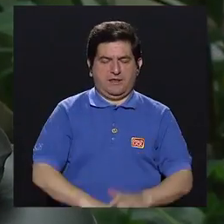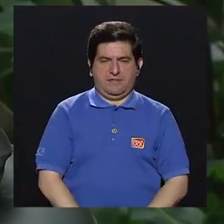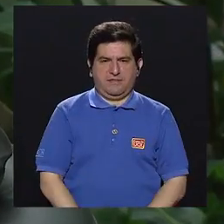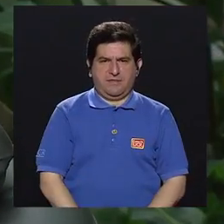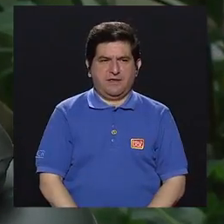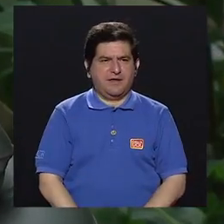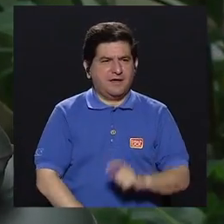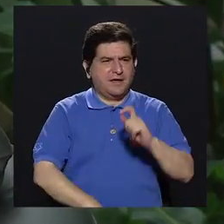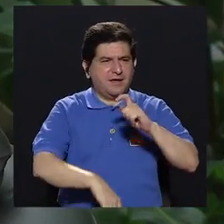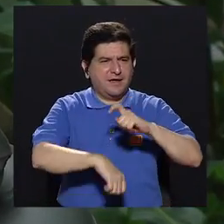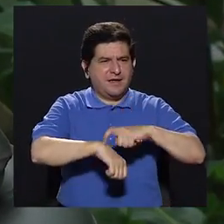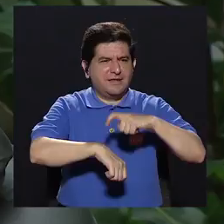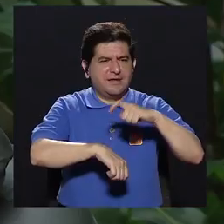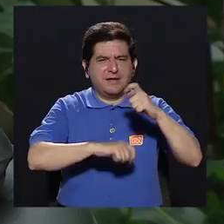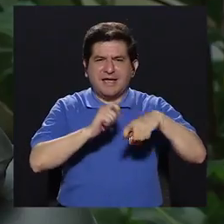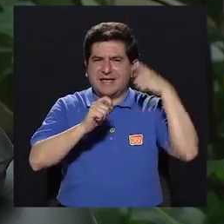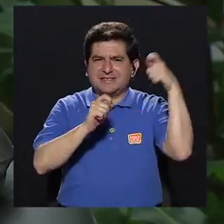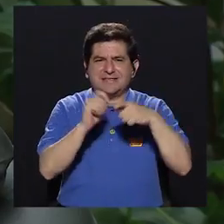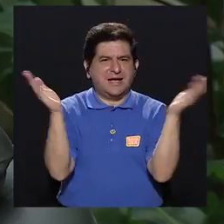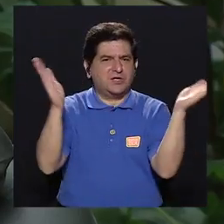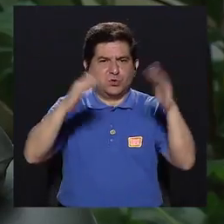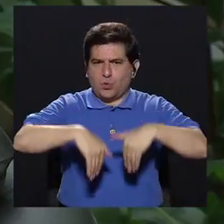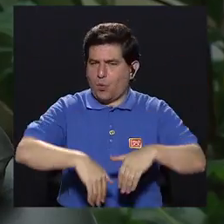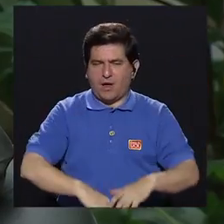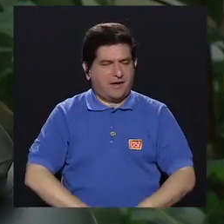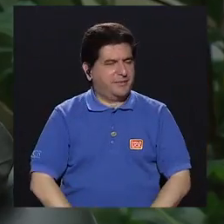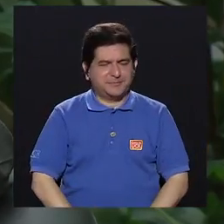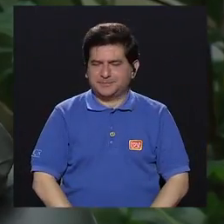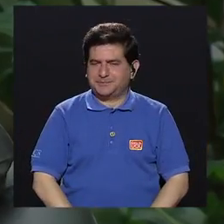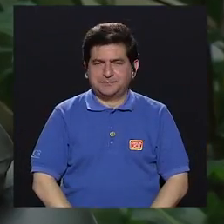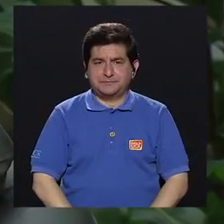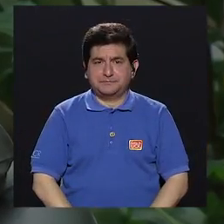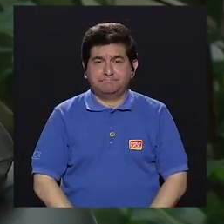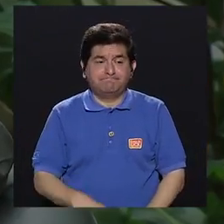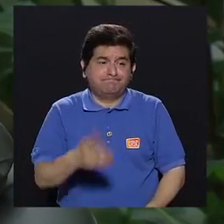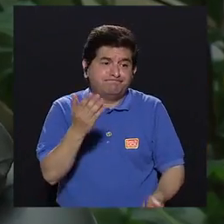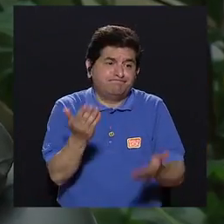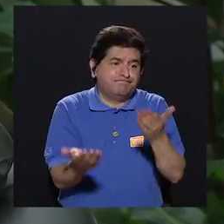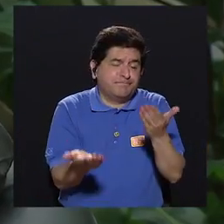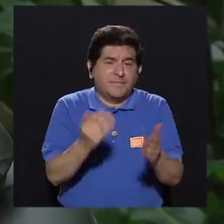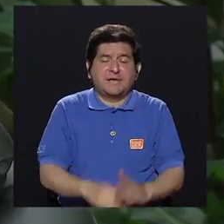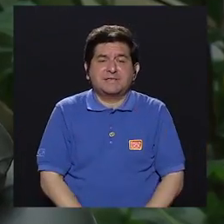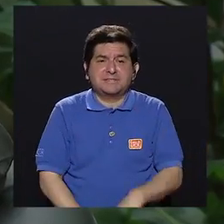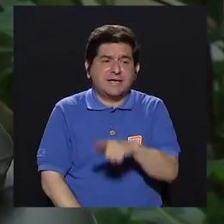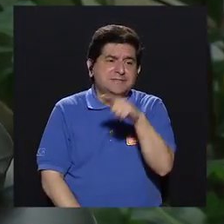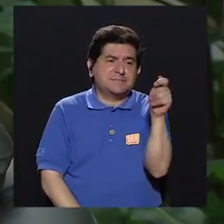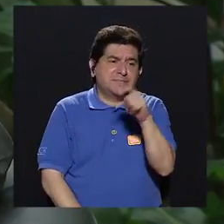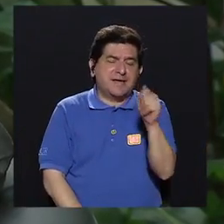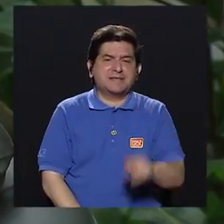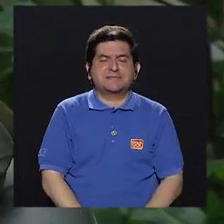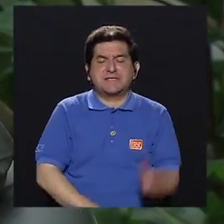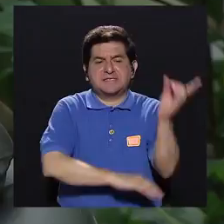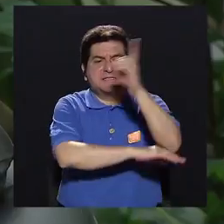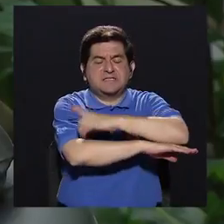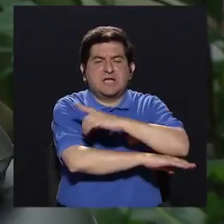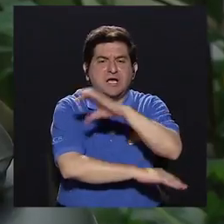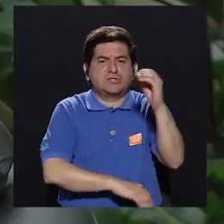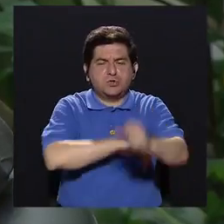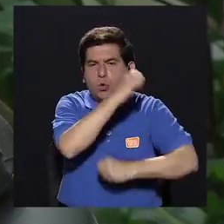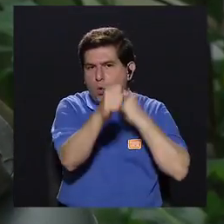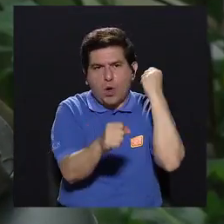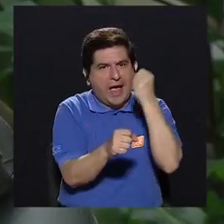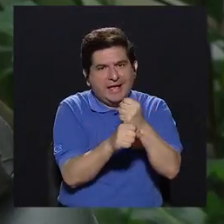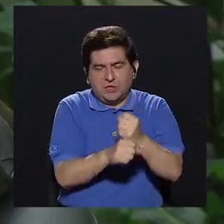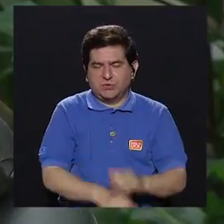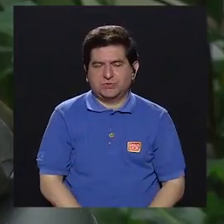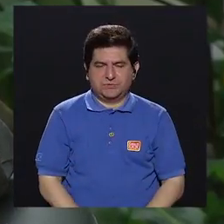Puede volver a suceder, no hay como un tiempo determinado. De hecho, pueden ser también meses, días, años, porque